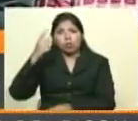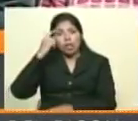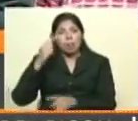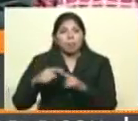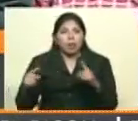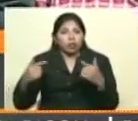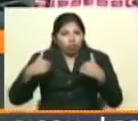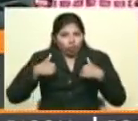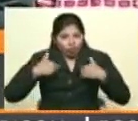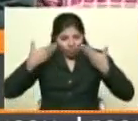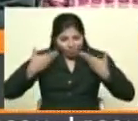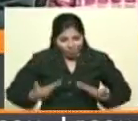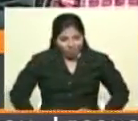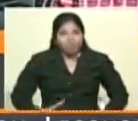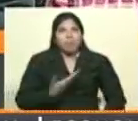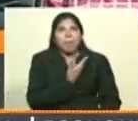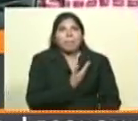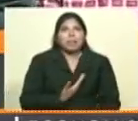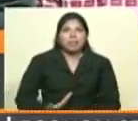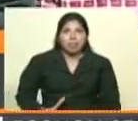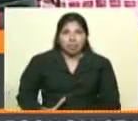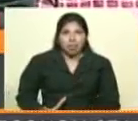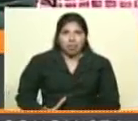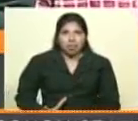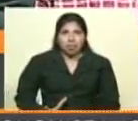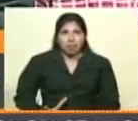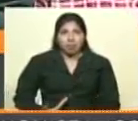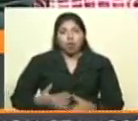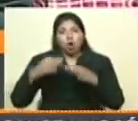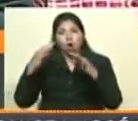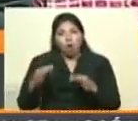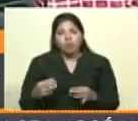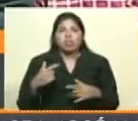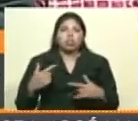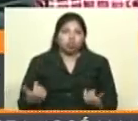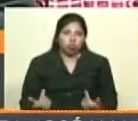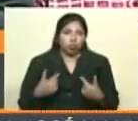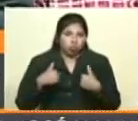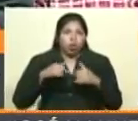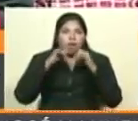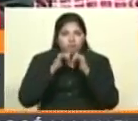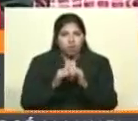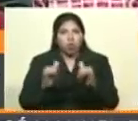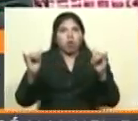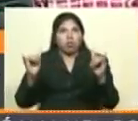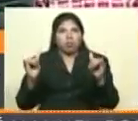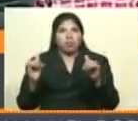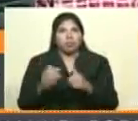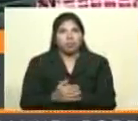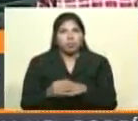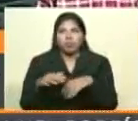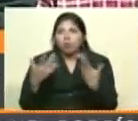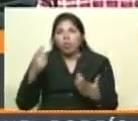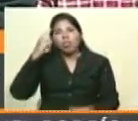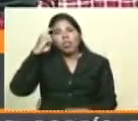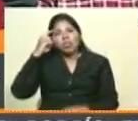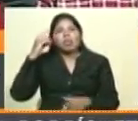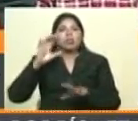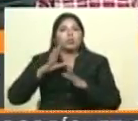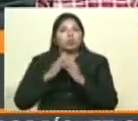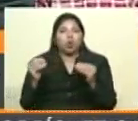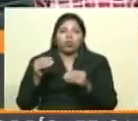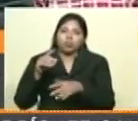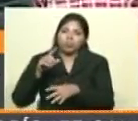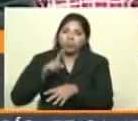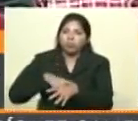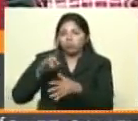de la República, en una gira oficial, muy pronto la voy a anunciar, en una gira de encuentro con el pueblo, para llevar el plan de